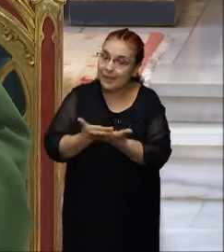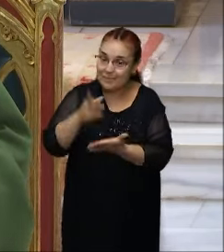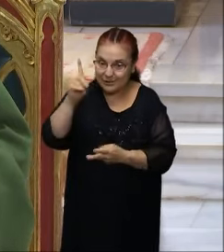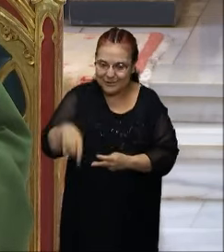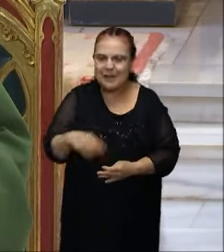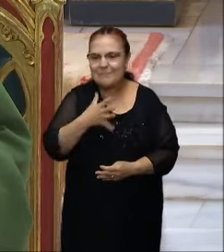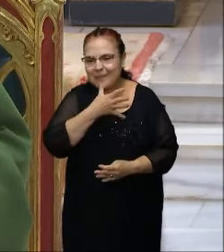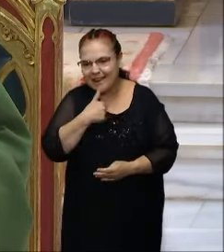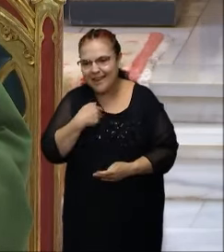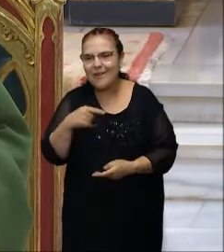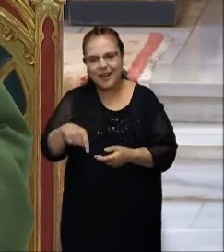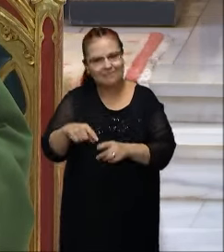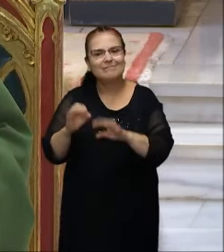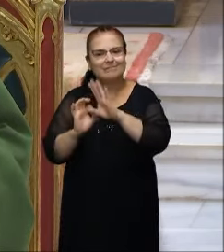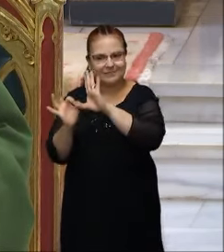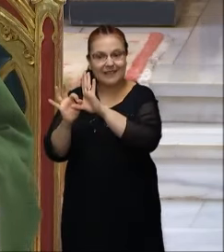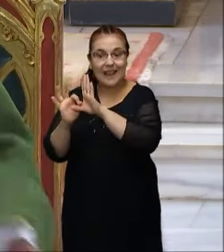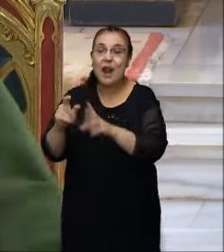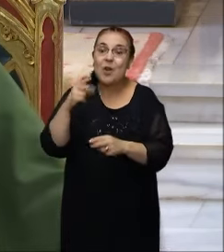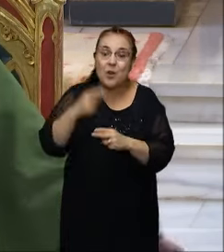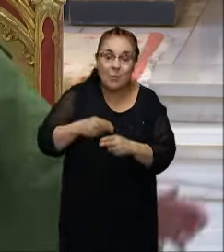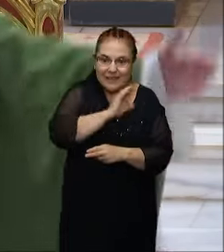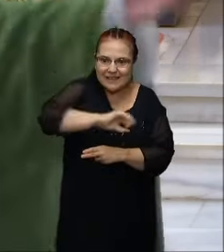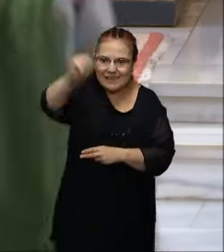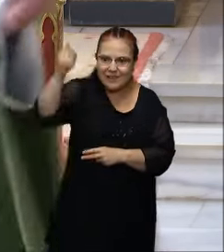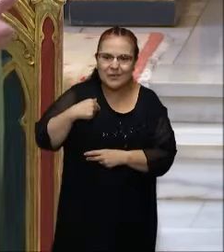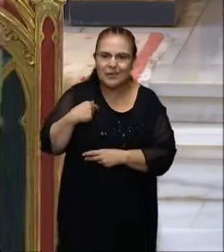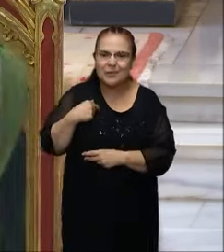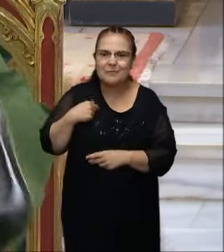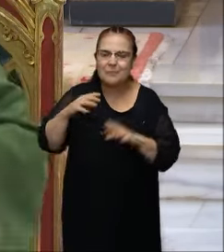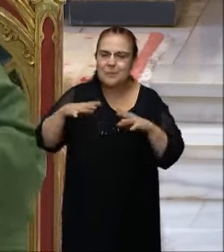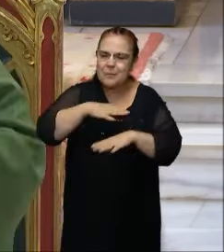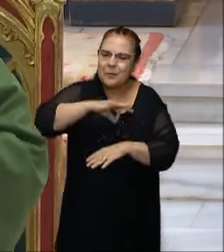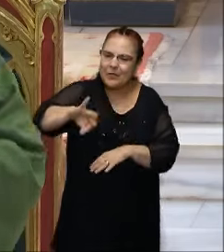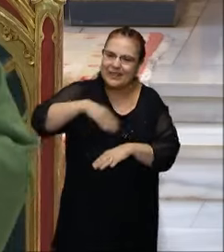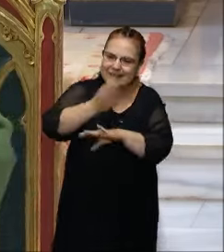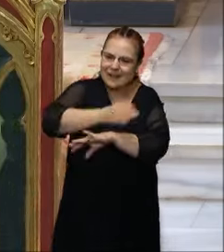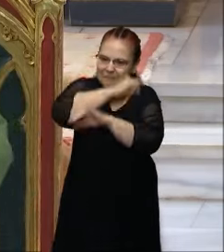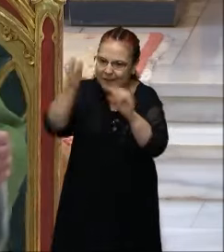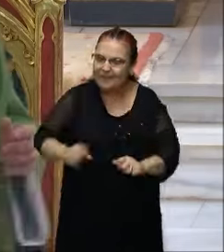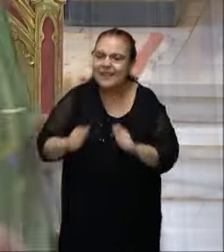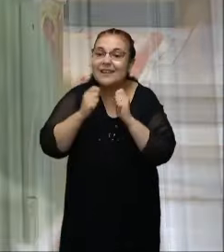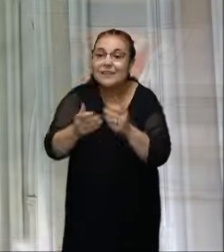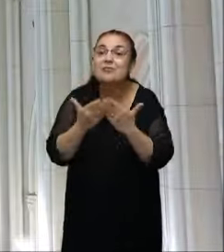cuando le hagamos aquí presente. En el nombre del Señor, podéis ir en paz.